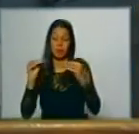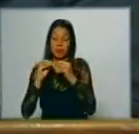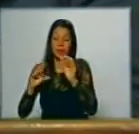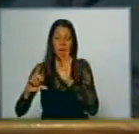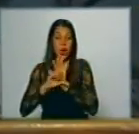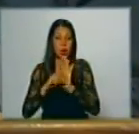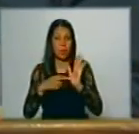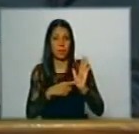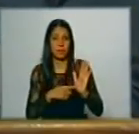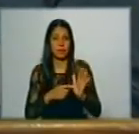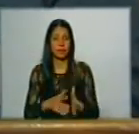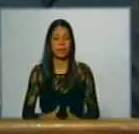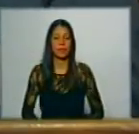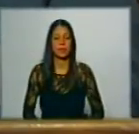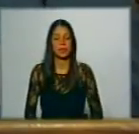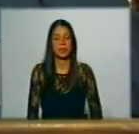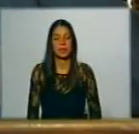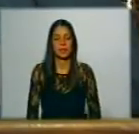Es todo.